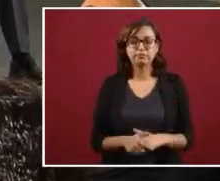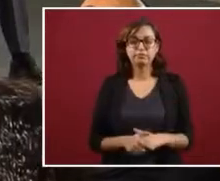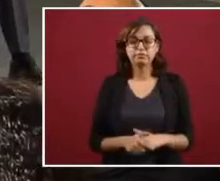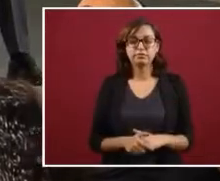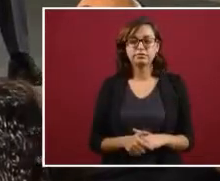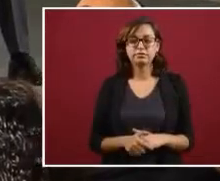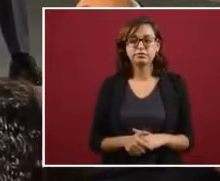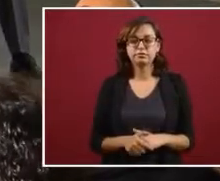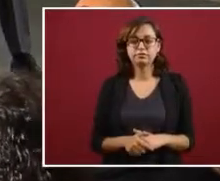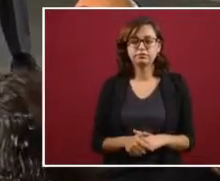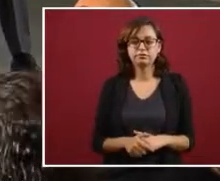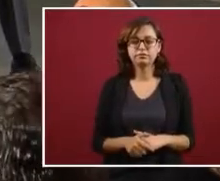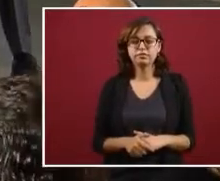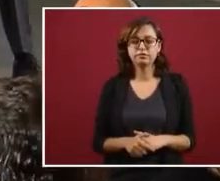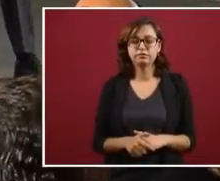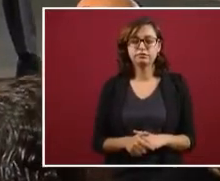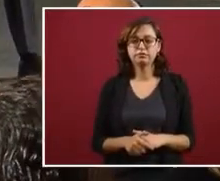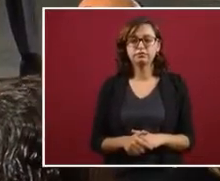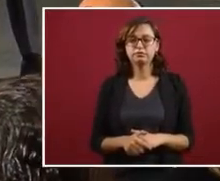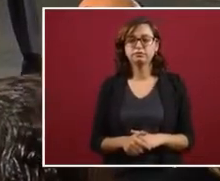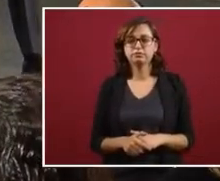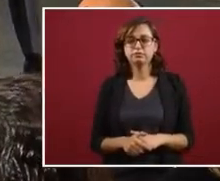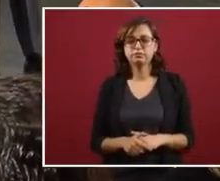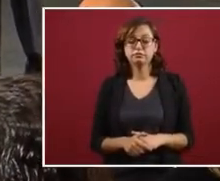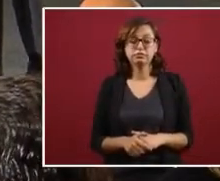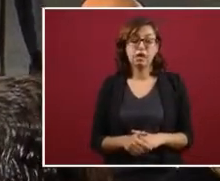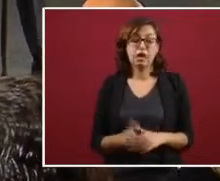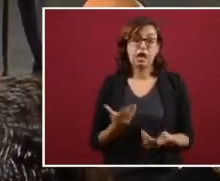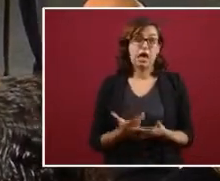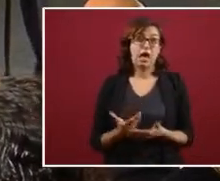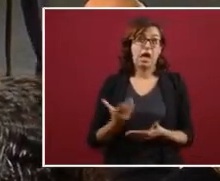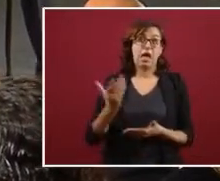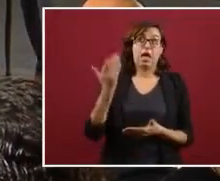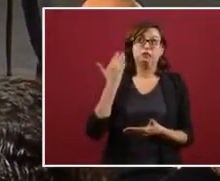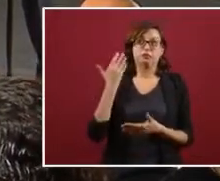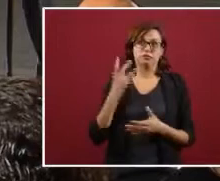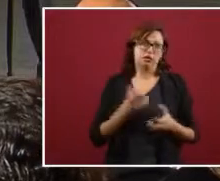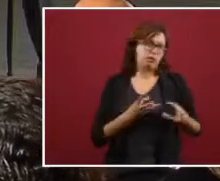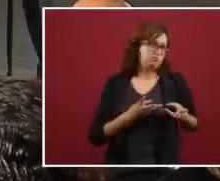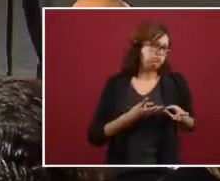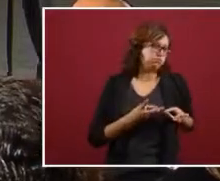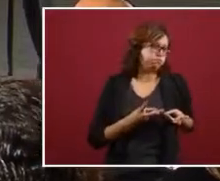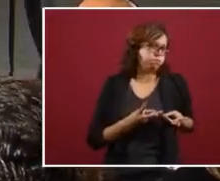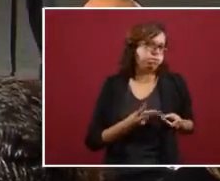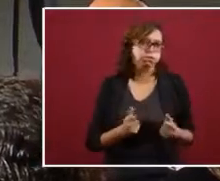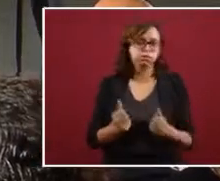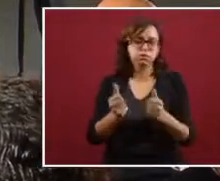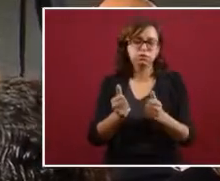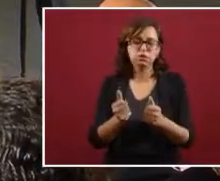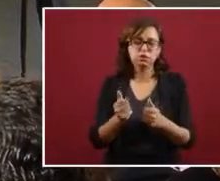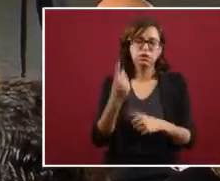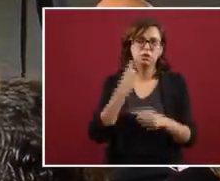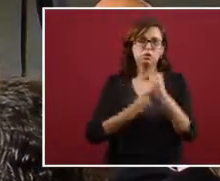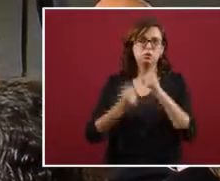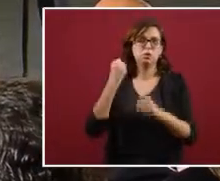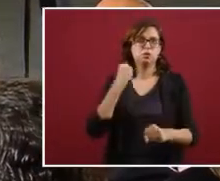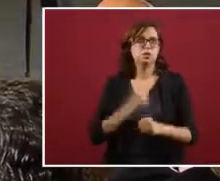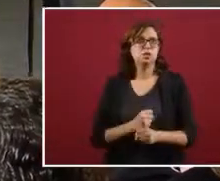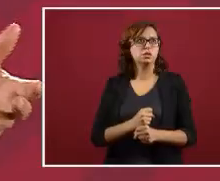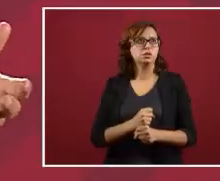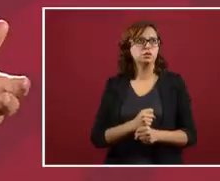Ya no las mismas cantidades. El año pasado formalmente fueron